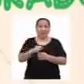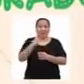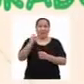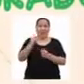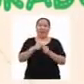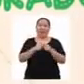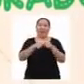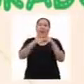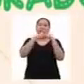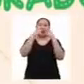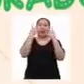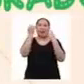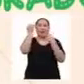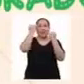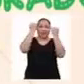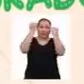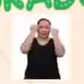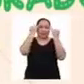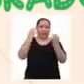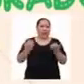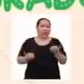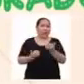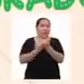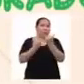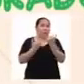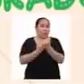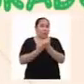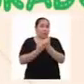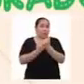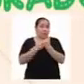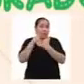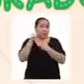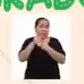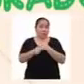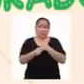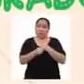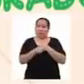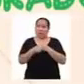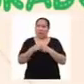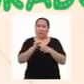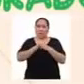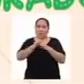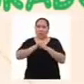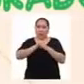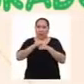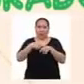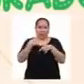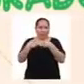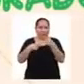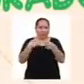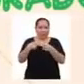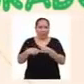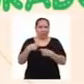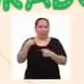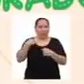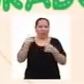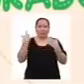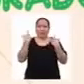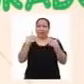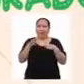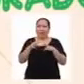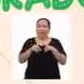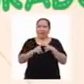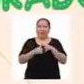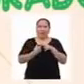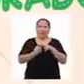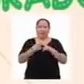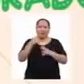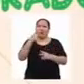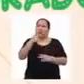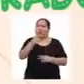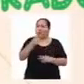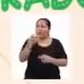idea hacer de la solidaridad un hábito? Pues yo ya empecé hace rato. ¿Y tú?